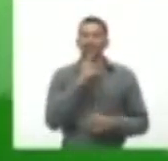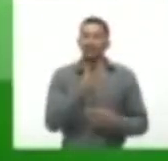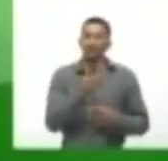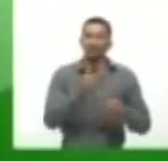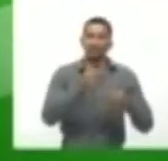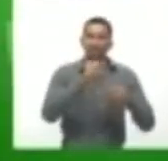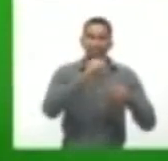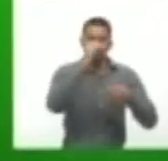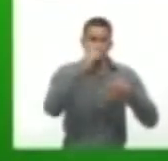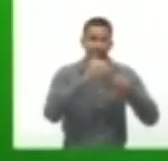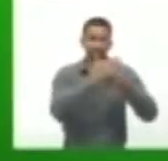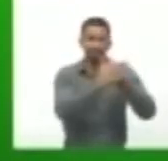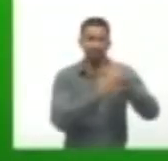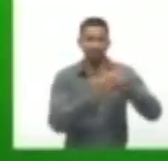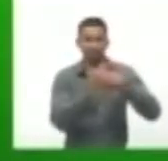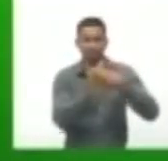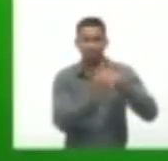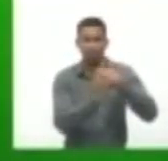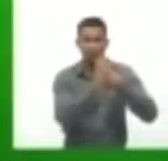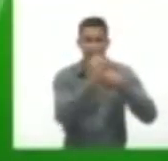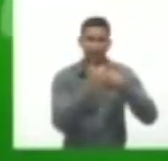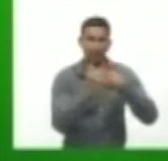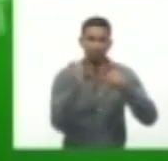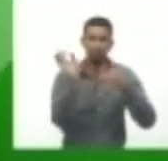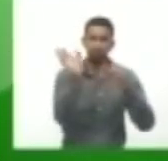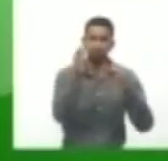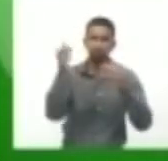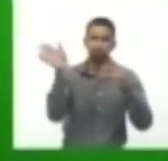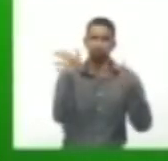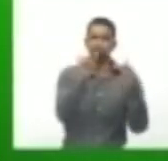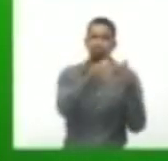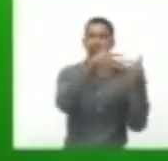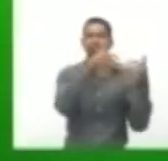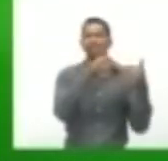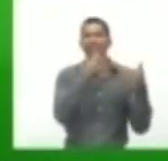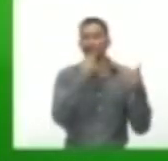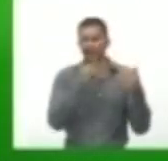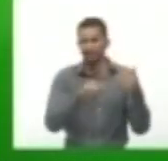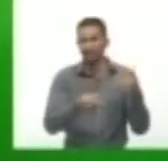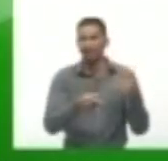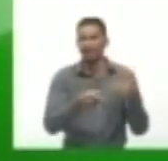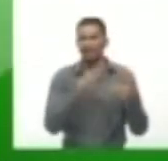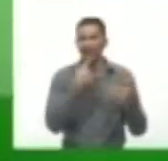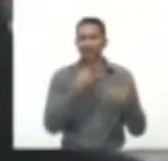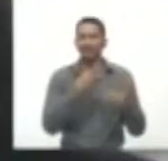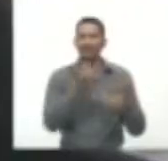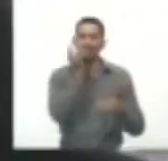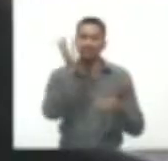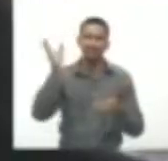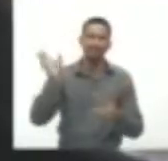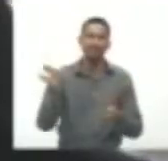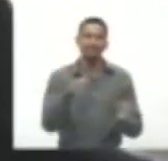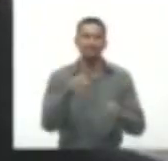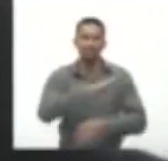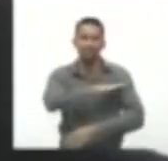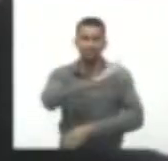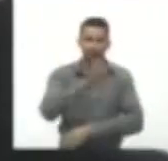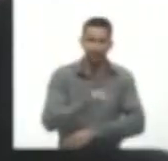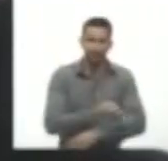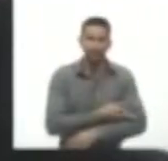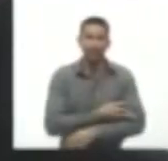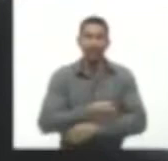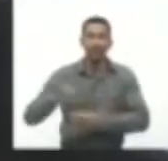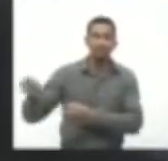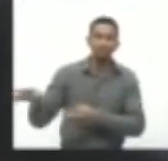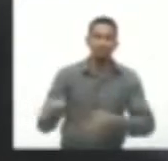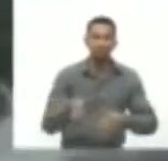costa colombiana da lugar a que por dicha razón se tengan vientos fuertes. Los vientos han provocado oleajes de hasta